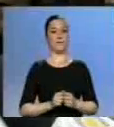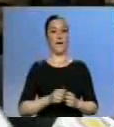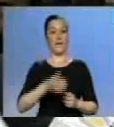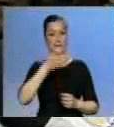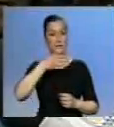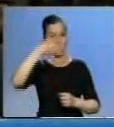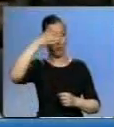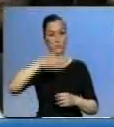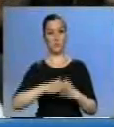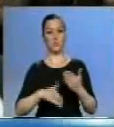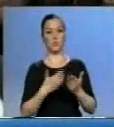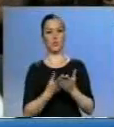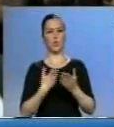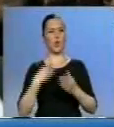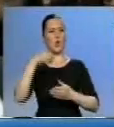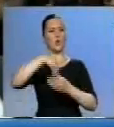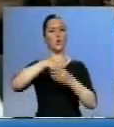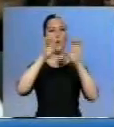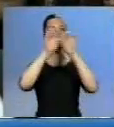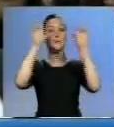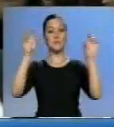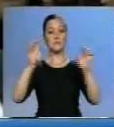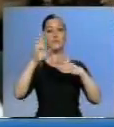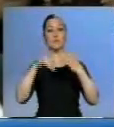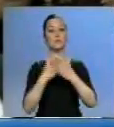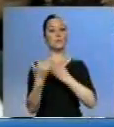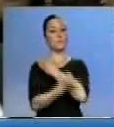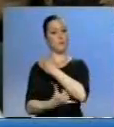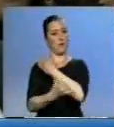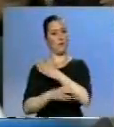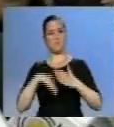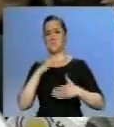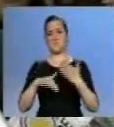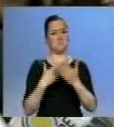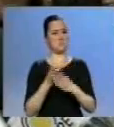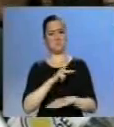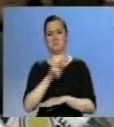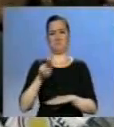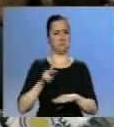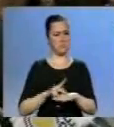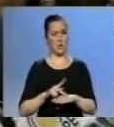Incluido empresarios del país, incluido intelectuales y profesionales del país,